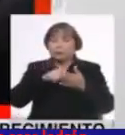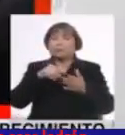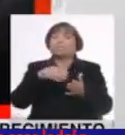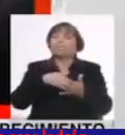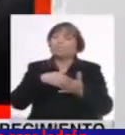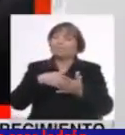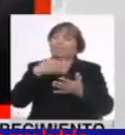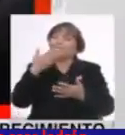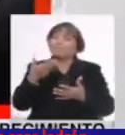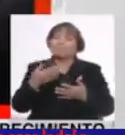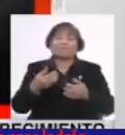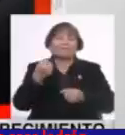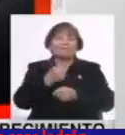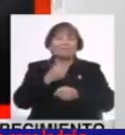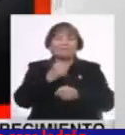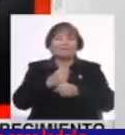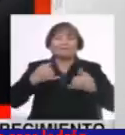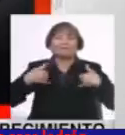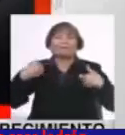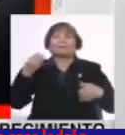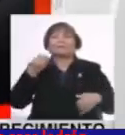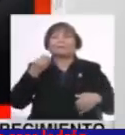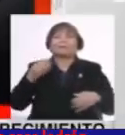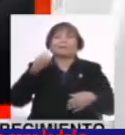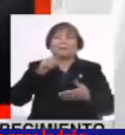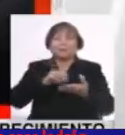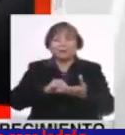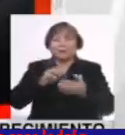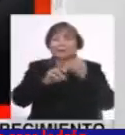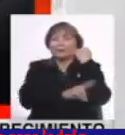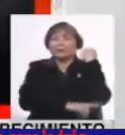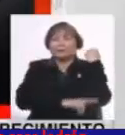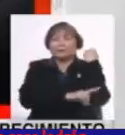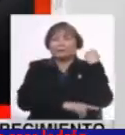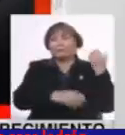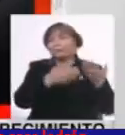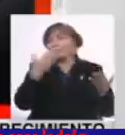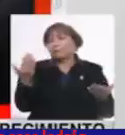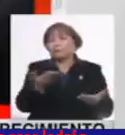precariedad laboral de los jóvenes a nivel nacional.